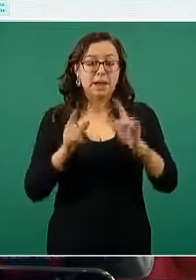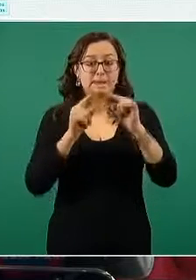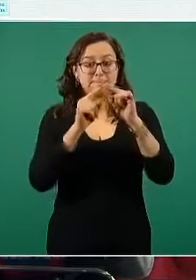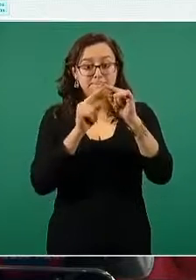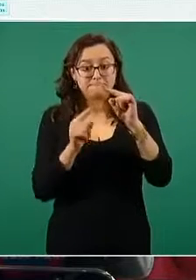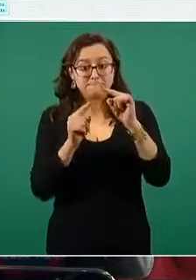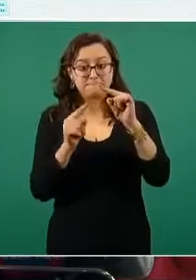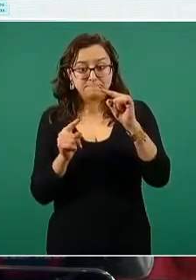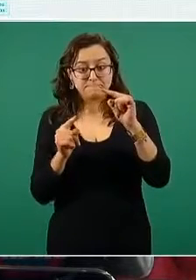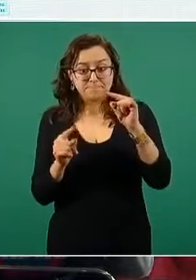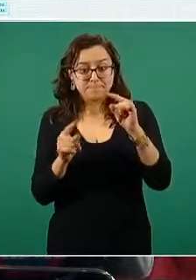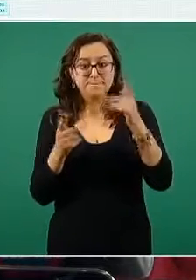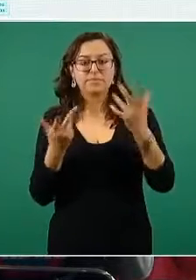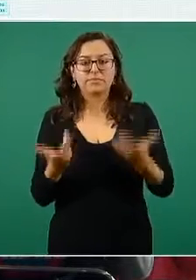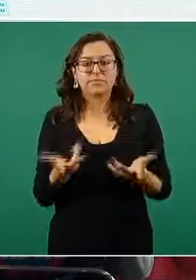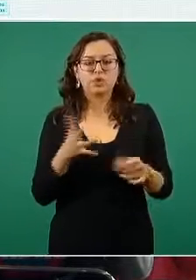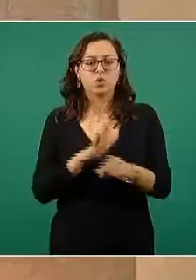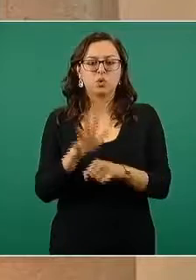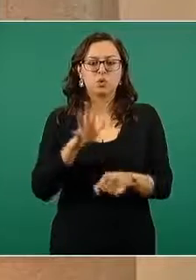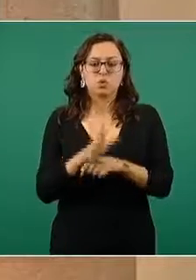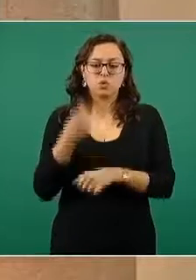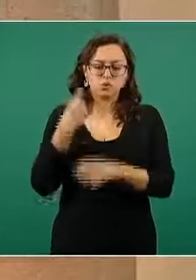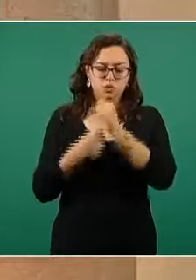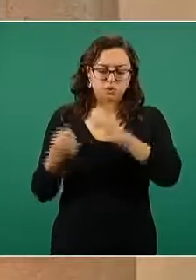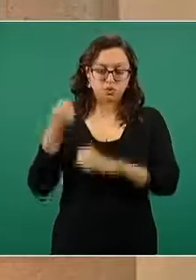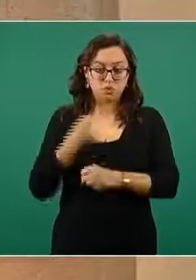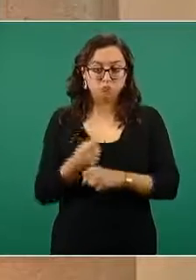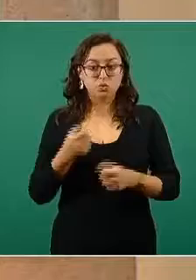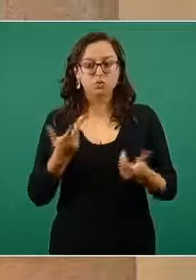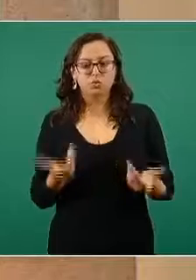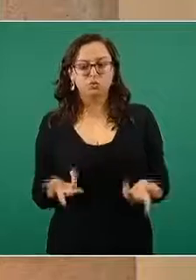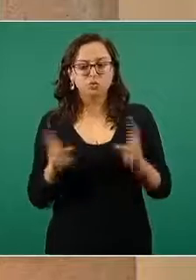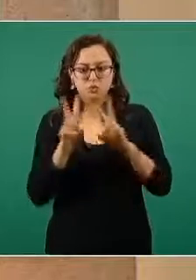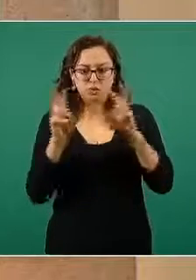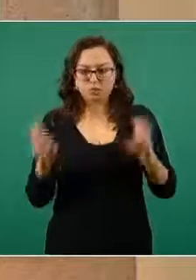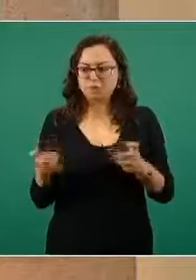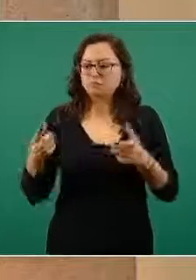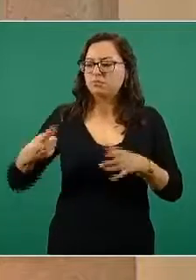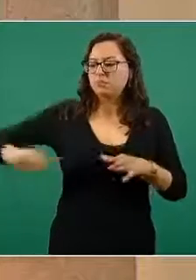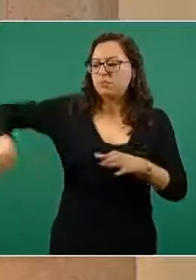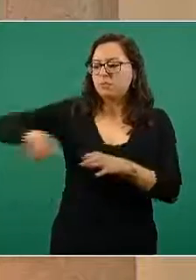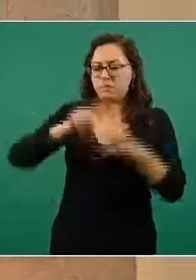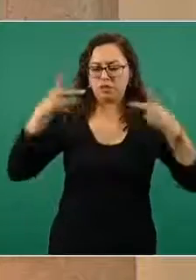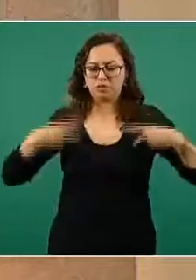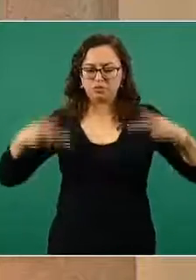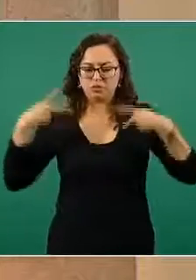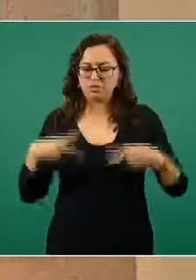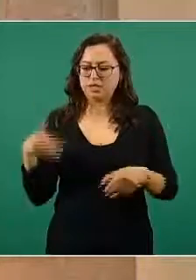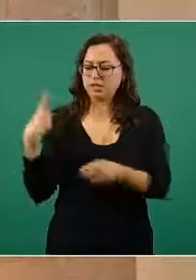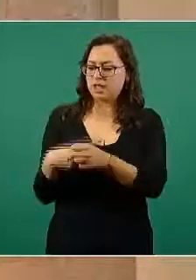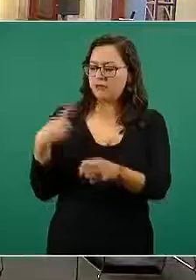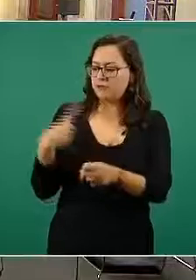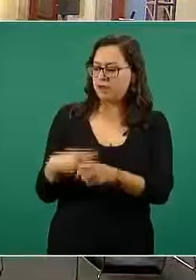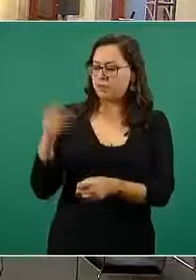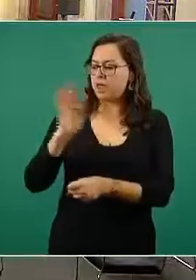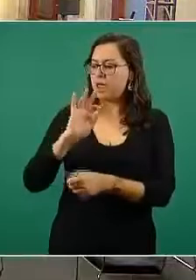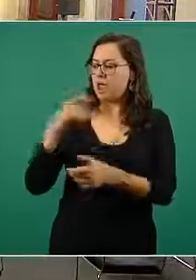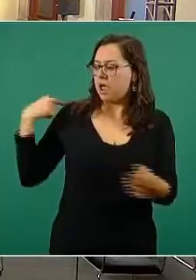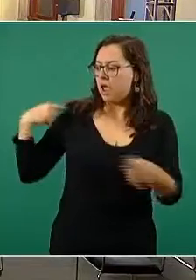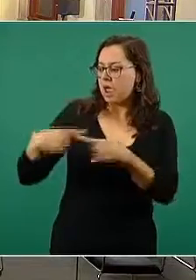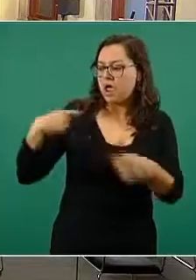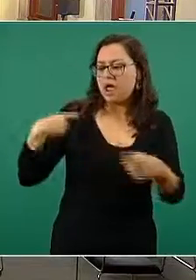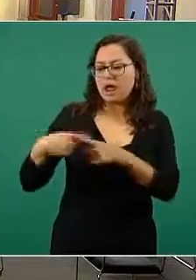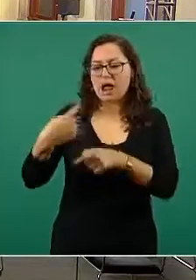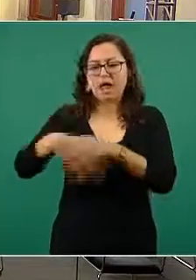que veíamos el comportamiento de la pandemia el año pasado, es el de los casos activos estimados. Continúa en un 3%, es decir, solamente